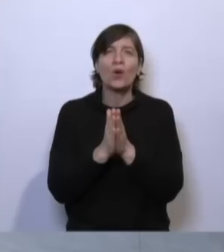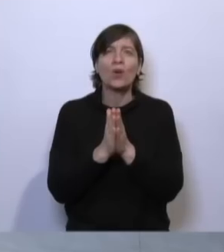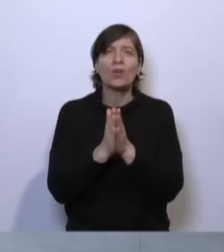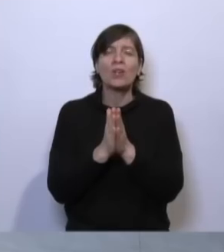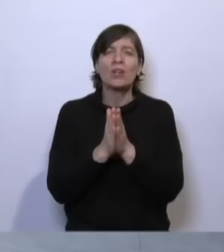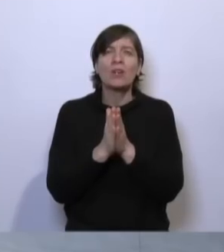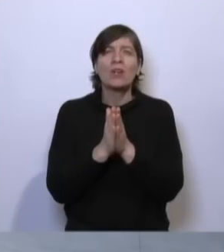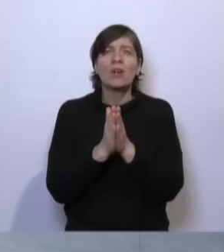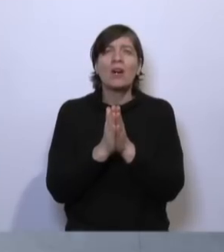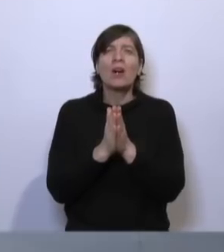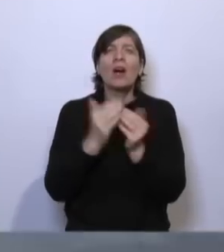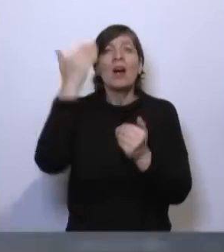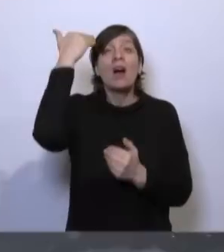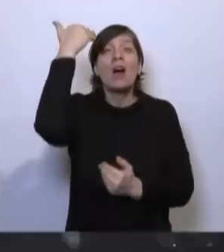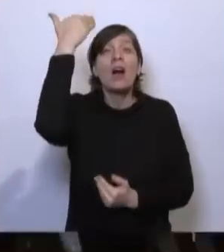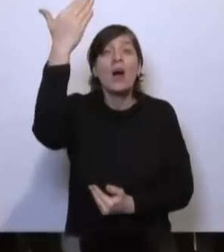oración.